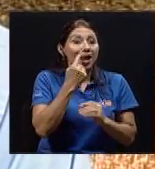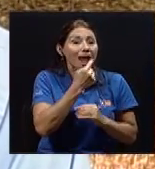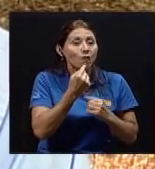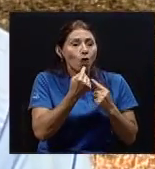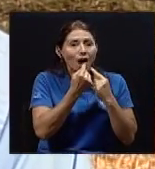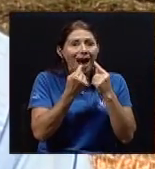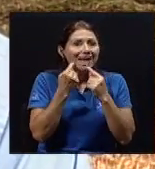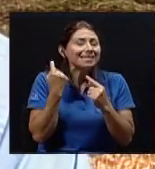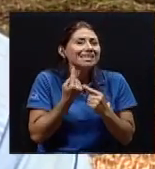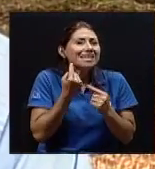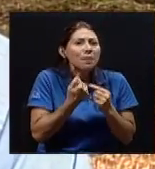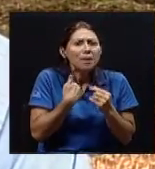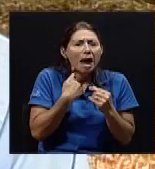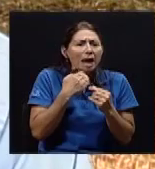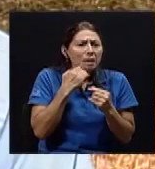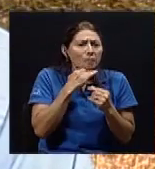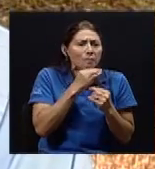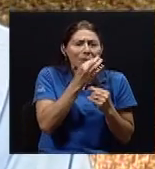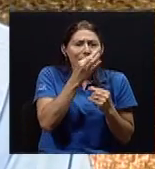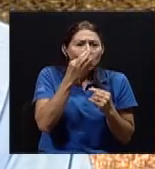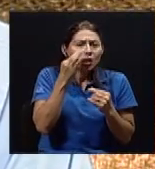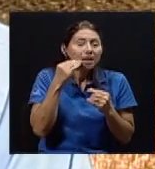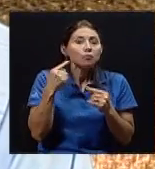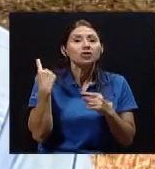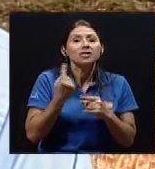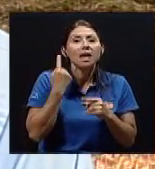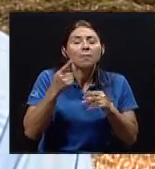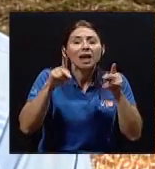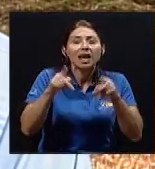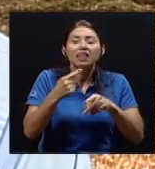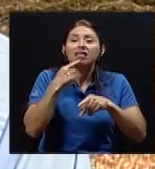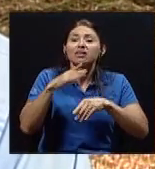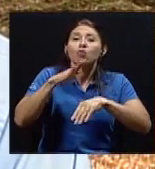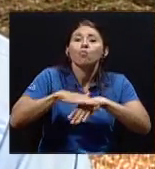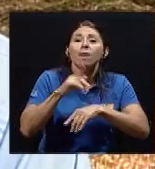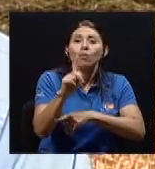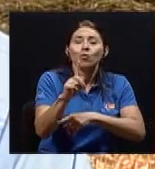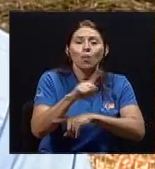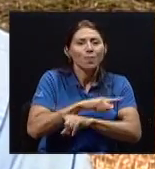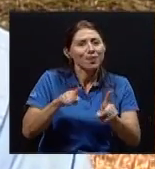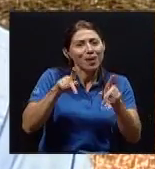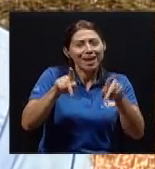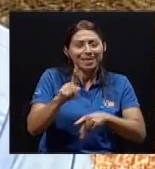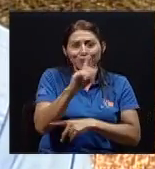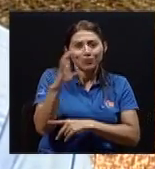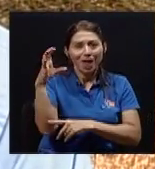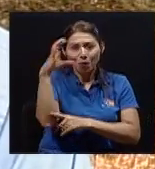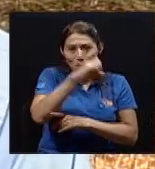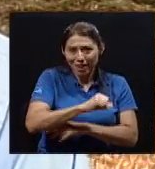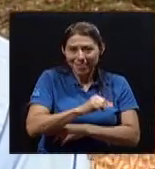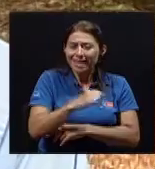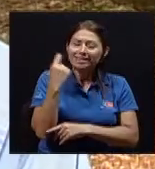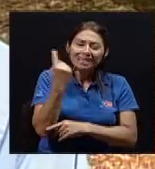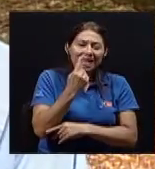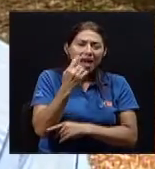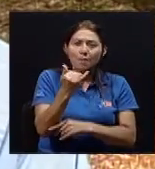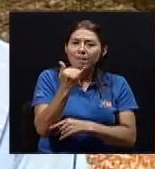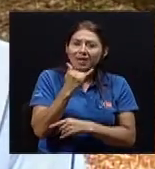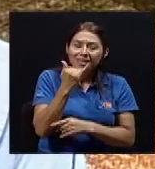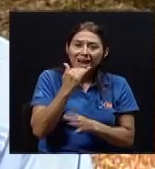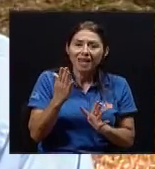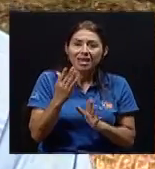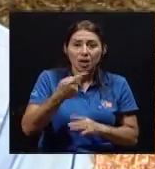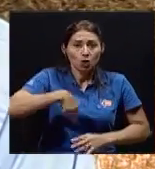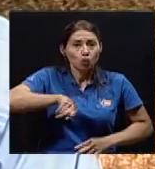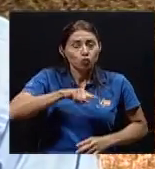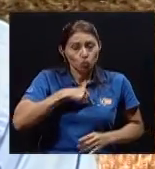hay microorganismos. Y todo el mundo le echa la culpa a uno en específico, pero la gente no se da cuenta que él siempre va a estar ahí. Nosotros causamos a